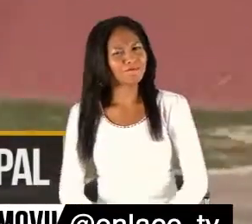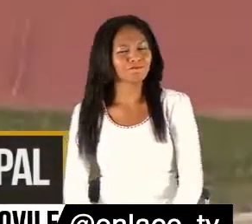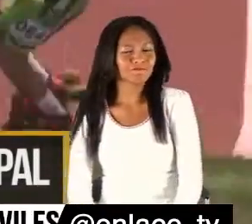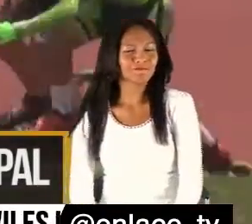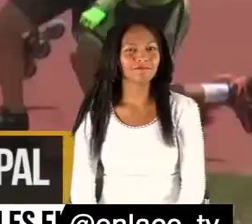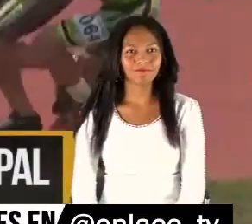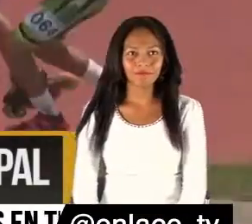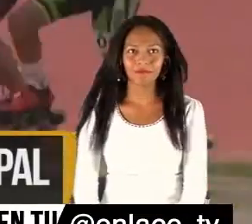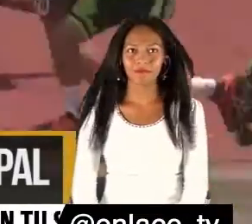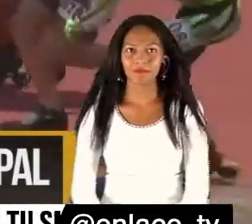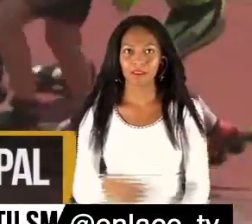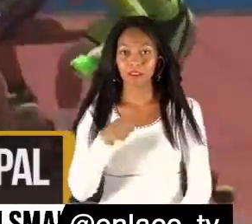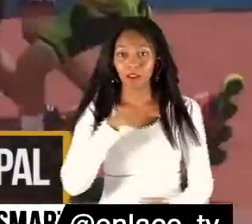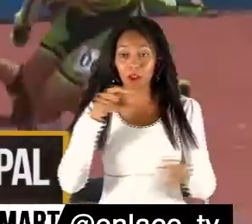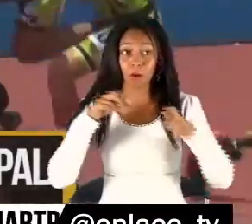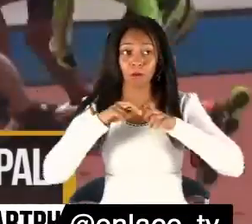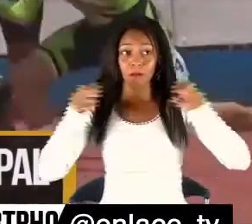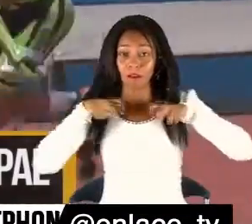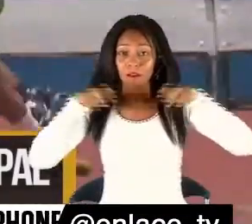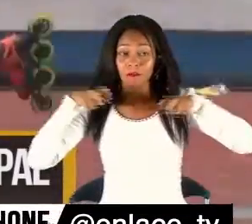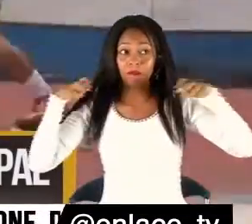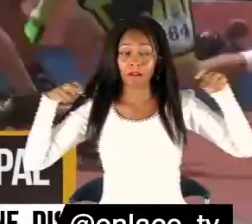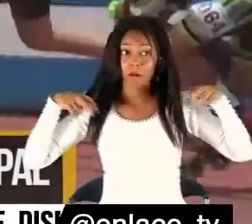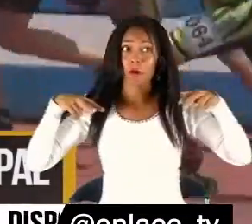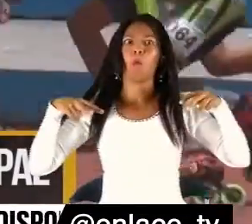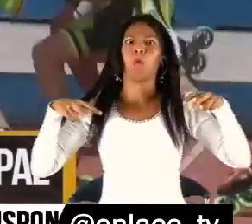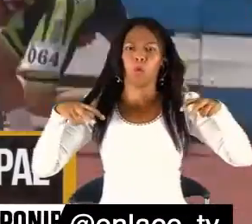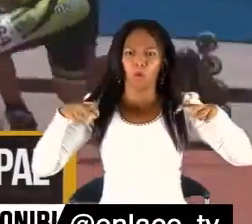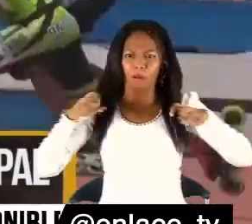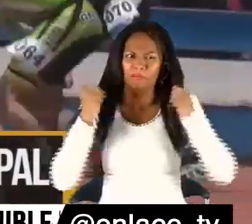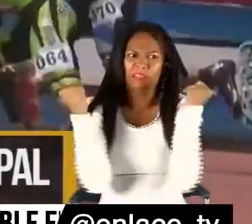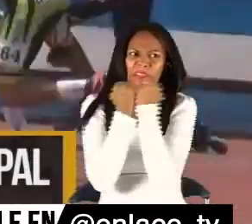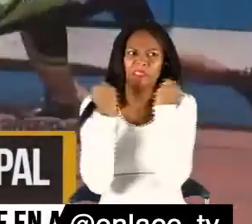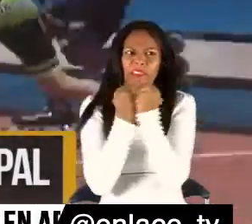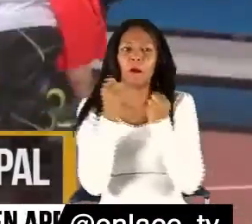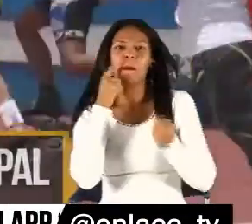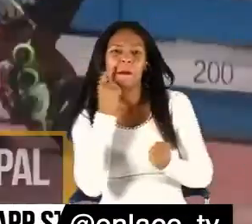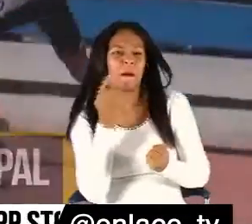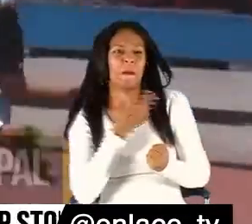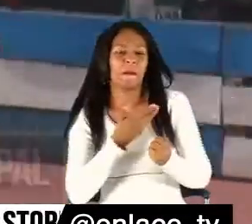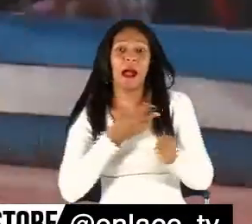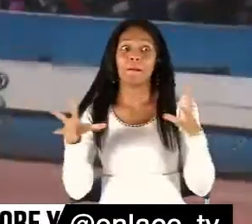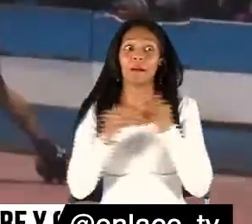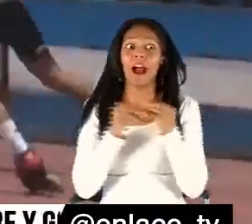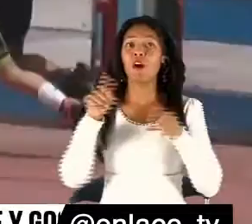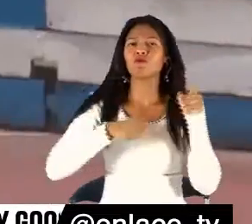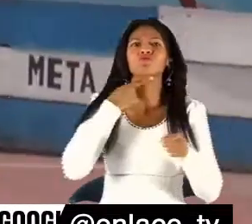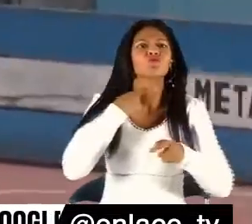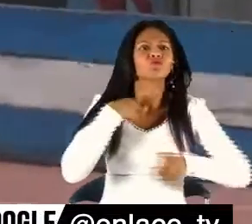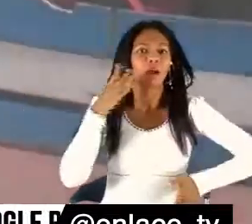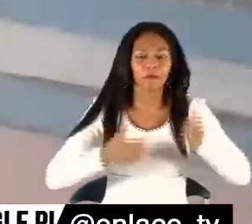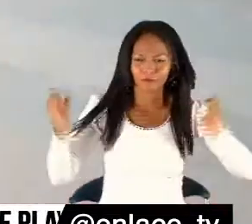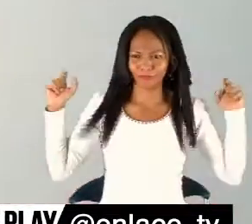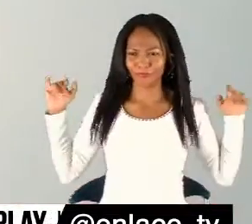Las graderías del patinador municipal Raúl Meneses Monsalve han estado colmadas por padres de familias, seguidores de esta disciplina